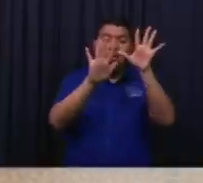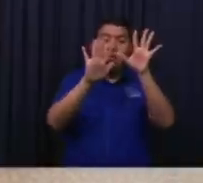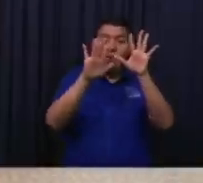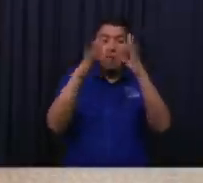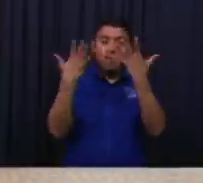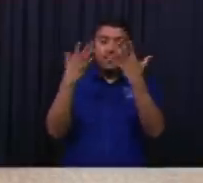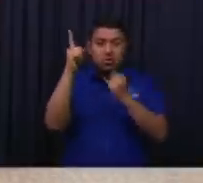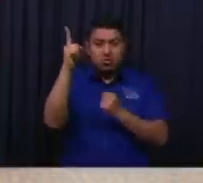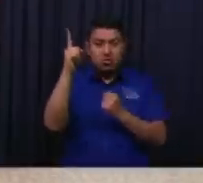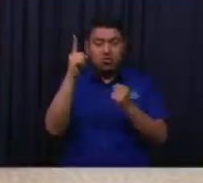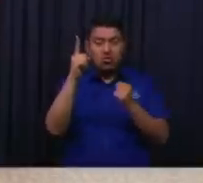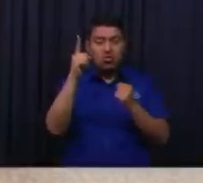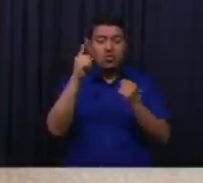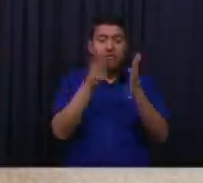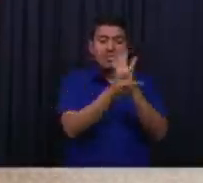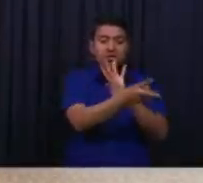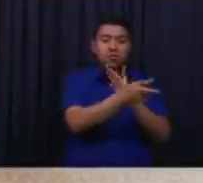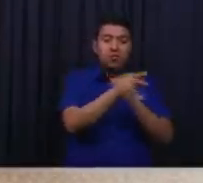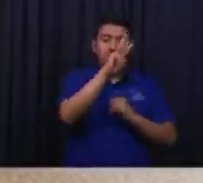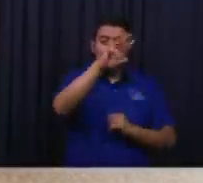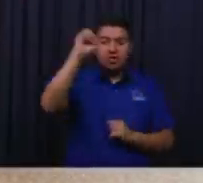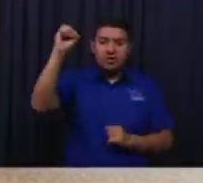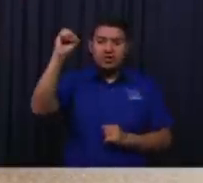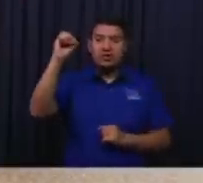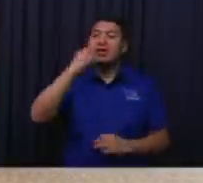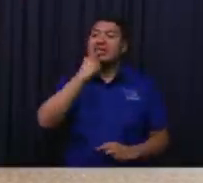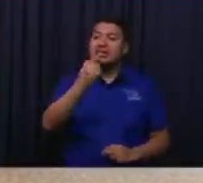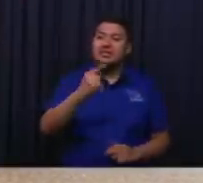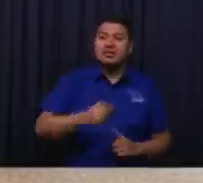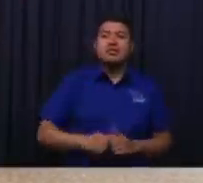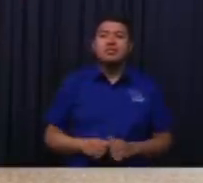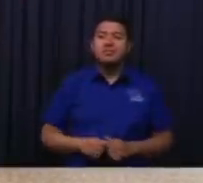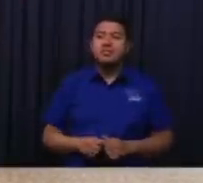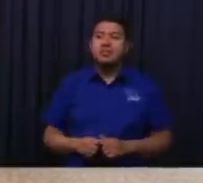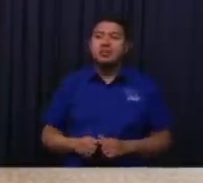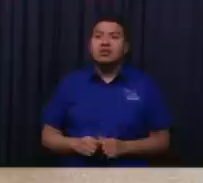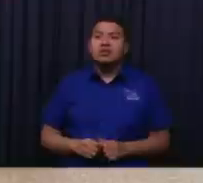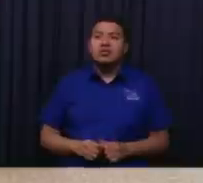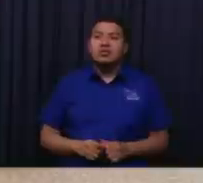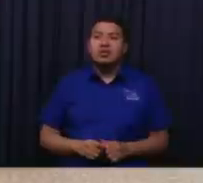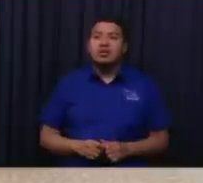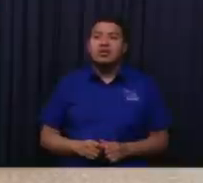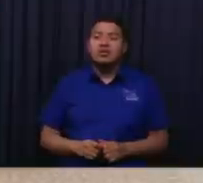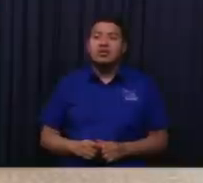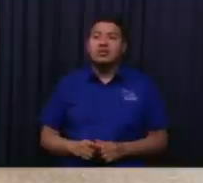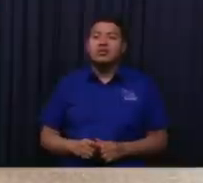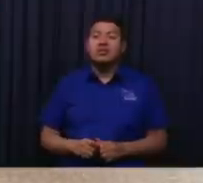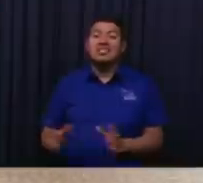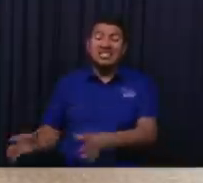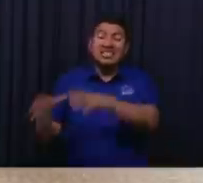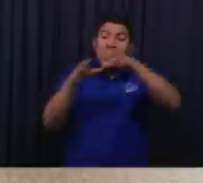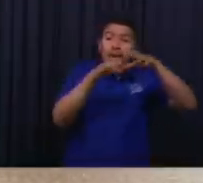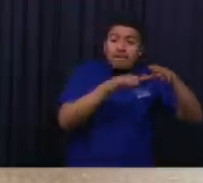cofer, entonces flor de aleña. Entonces las viñas de Engadi, flor de aleña, precio de rescate.